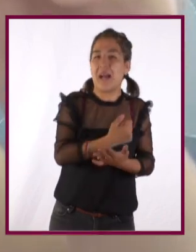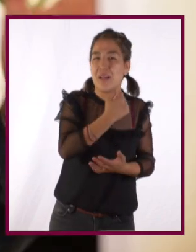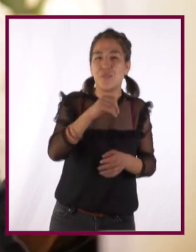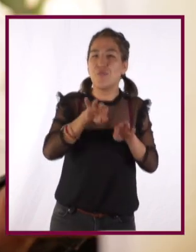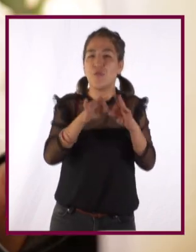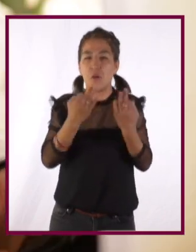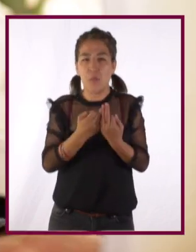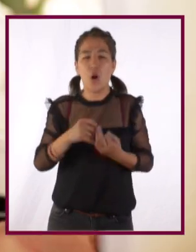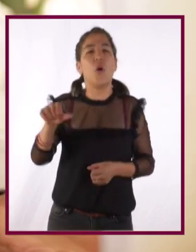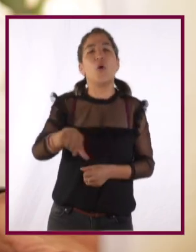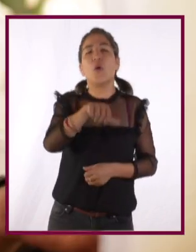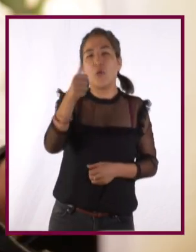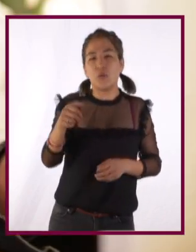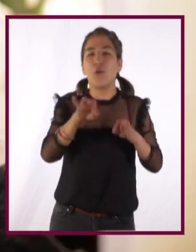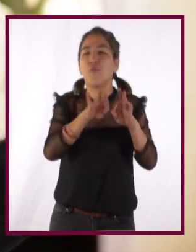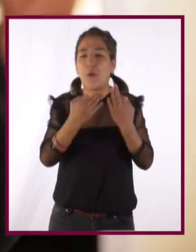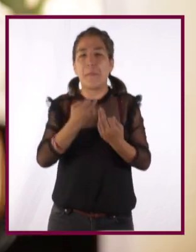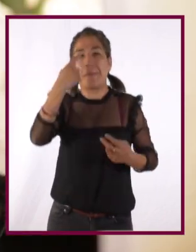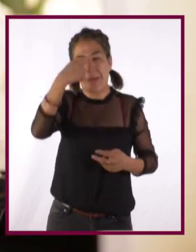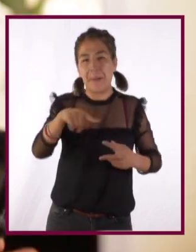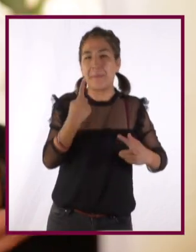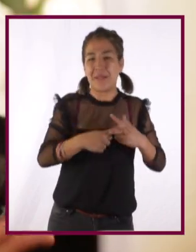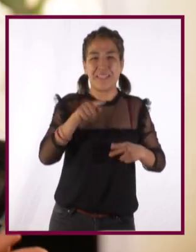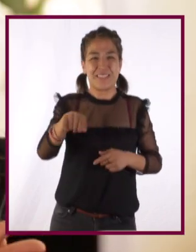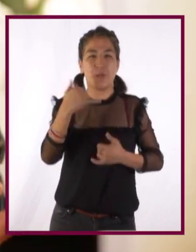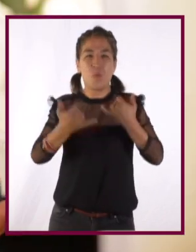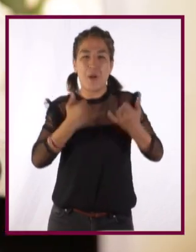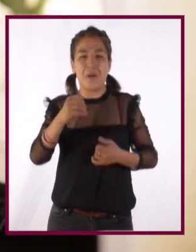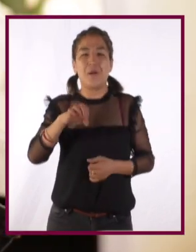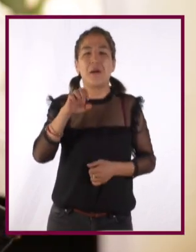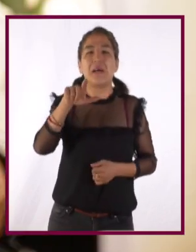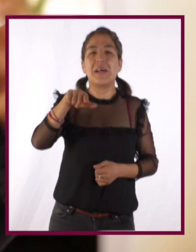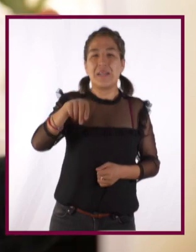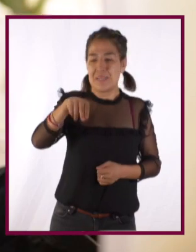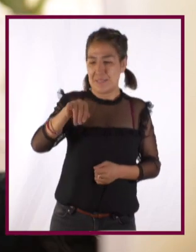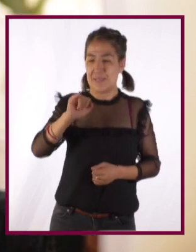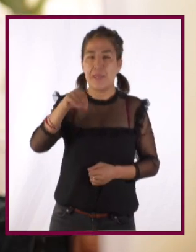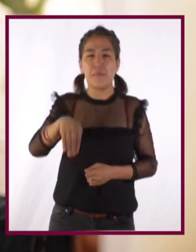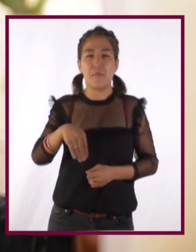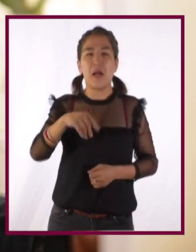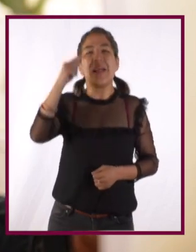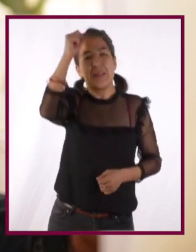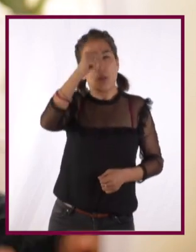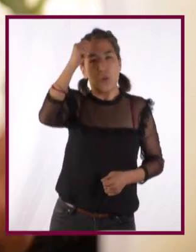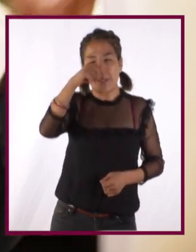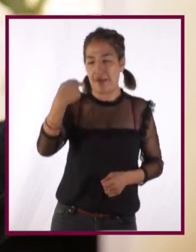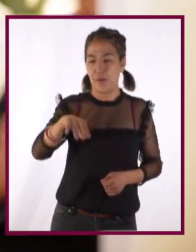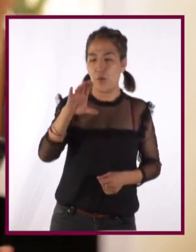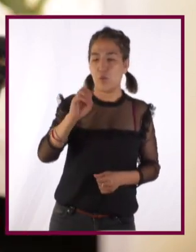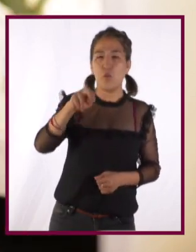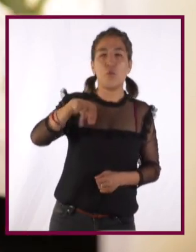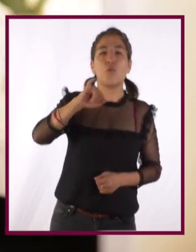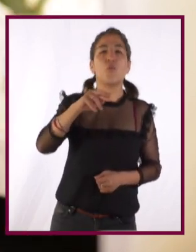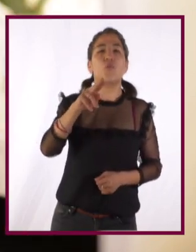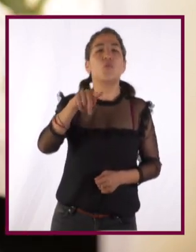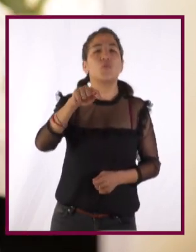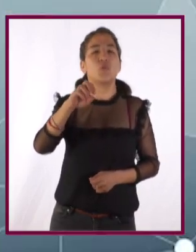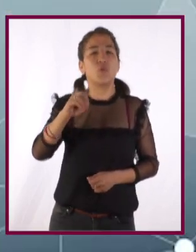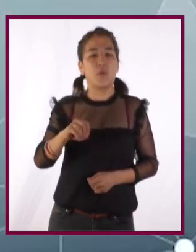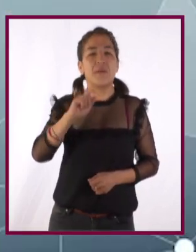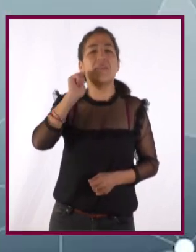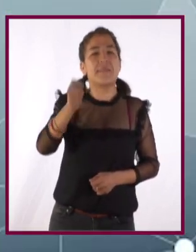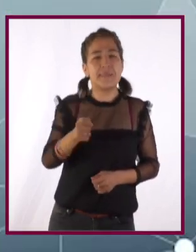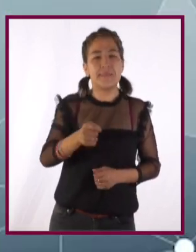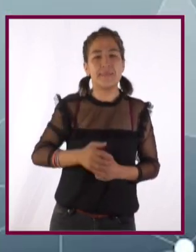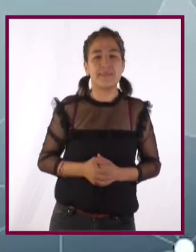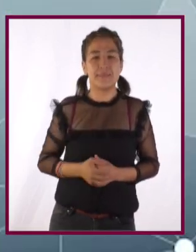ganadora. Rocío, otro elemento matemático que se utiliza en los juegos de NIM es la teoría de conjuntos. ¿Qué nos podrías explicar al respecto?